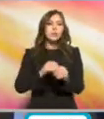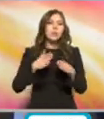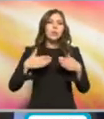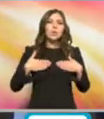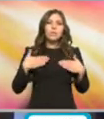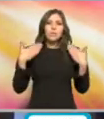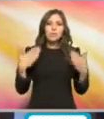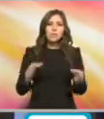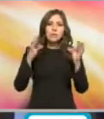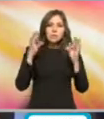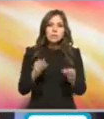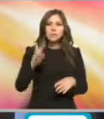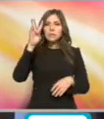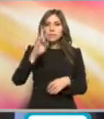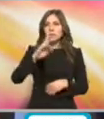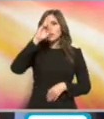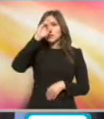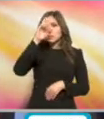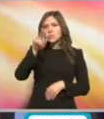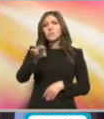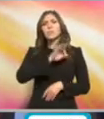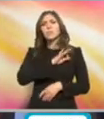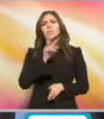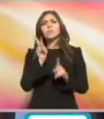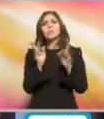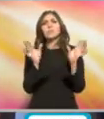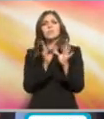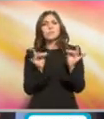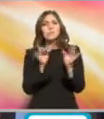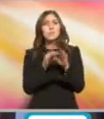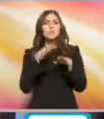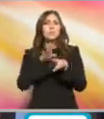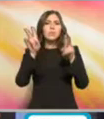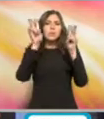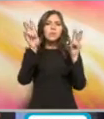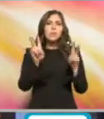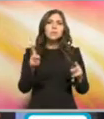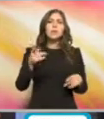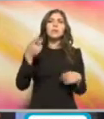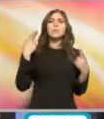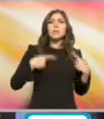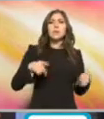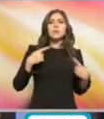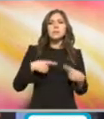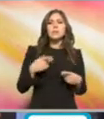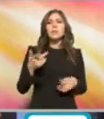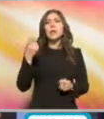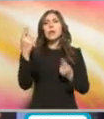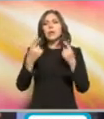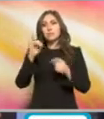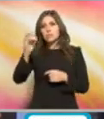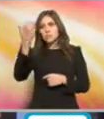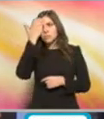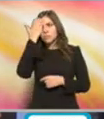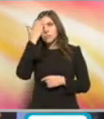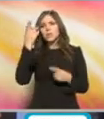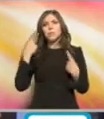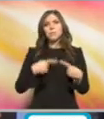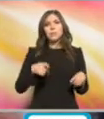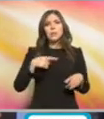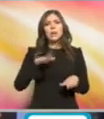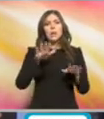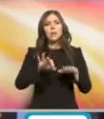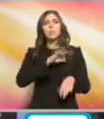de respeto, poder hablar de estos temas con las personas, bueno, pues que conocemos y que podemos